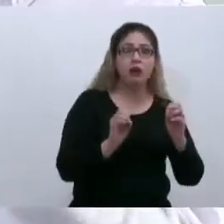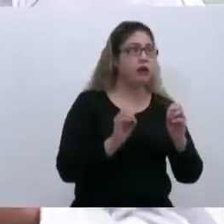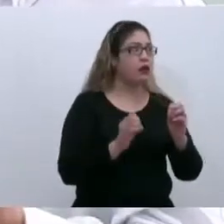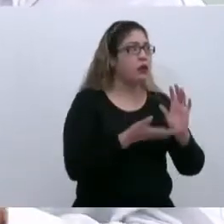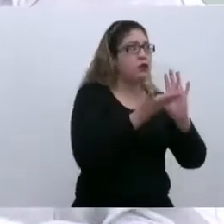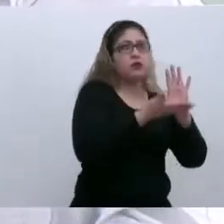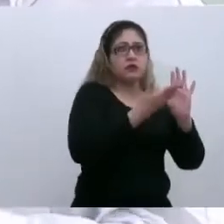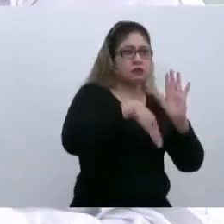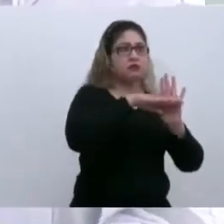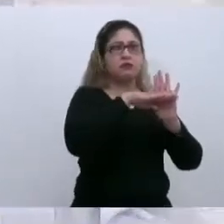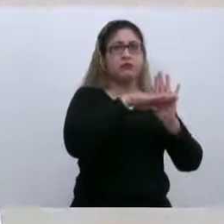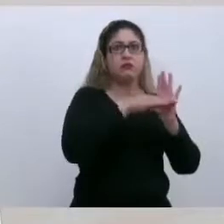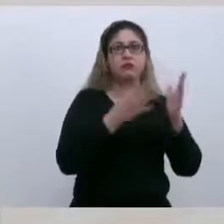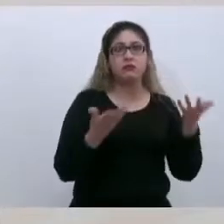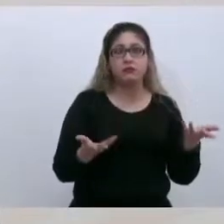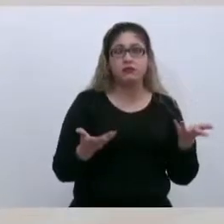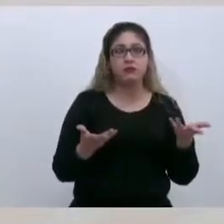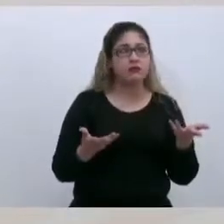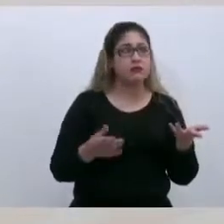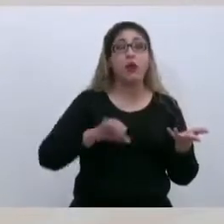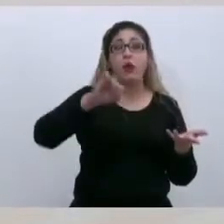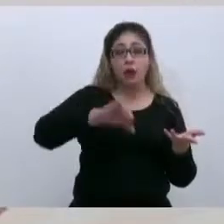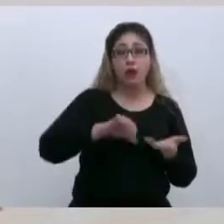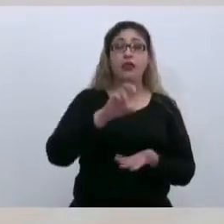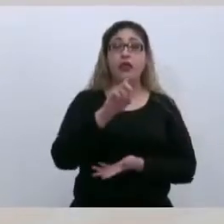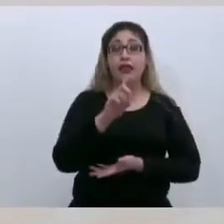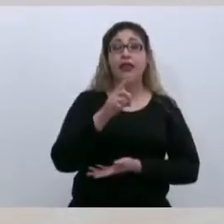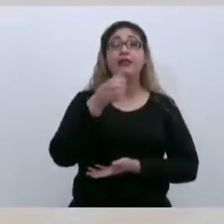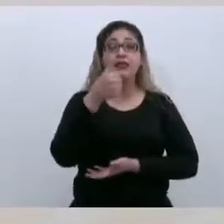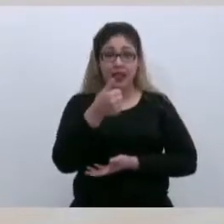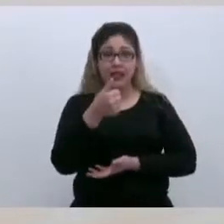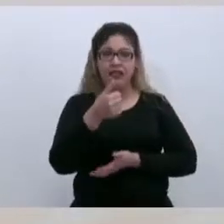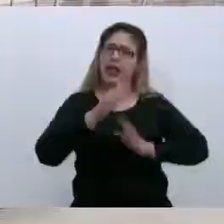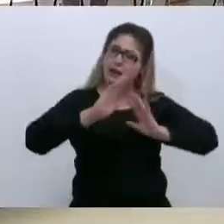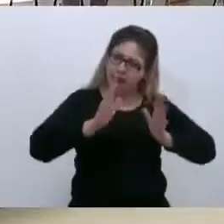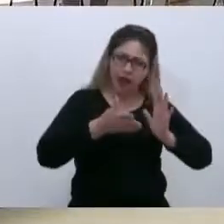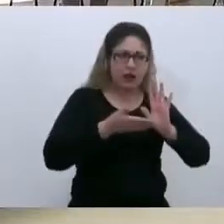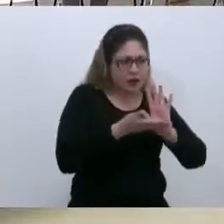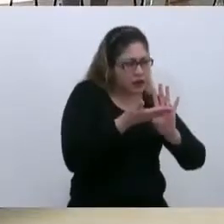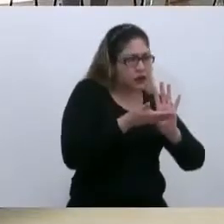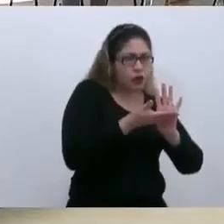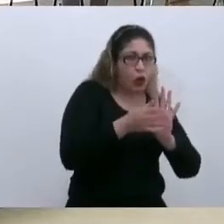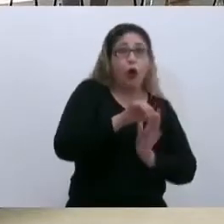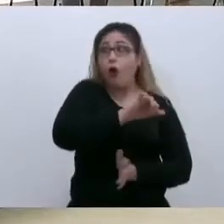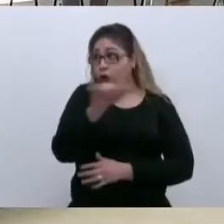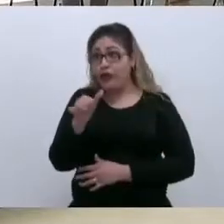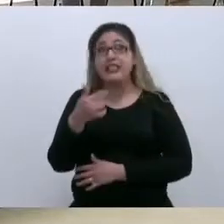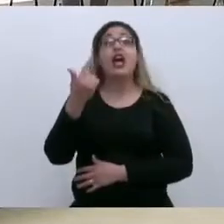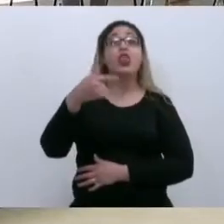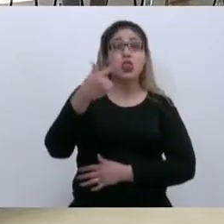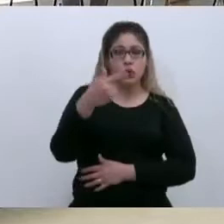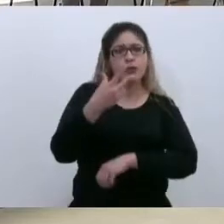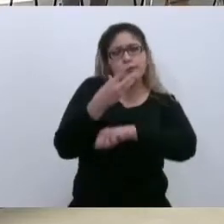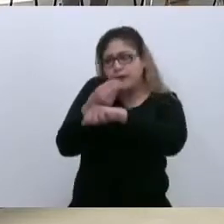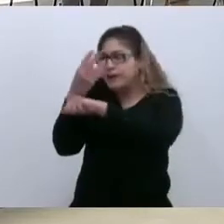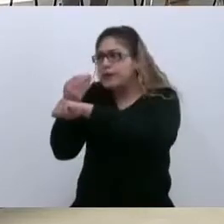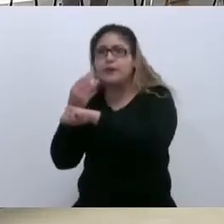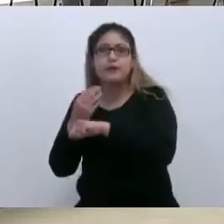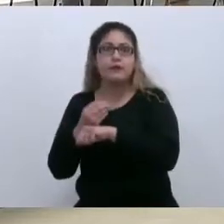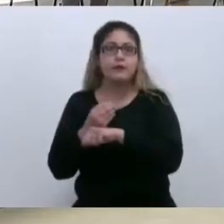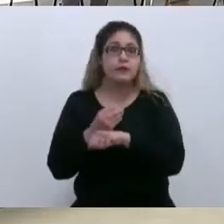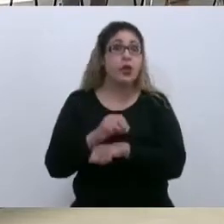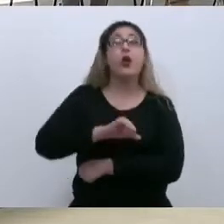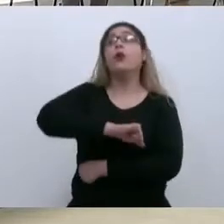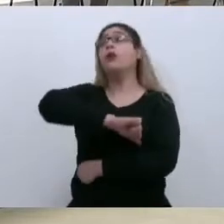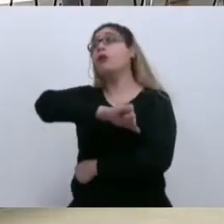que están en operación, otras 12 que están en proceso de solución y otras tantas en las que se tuvo